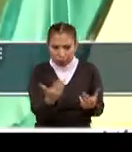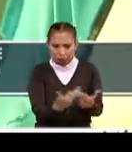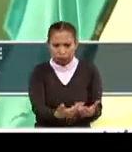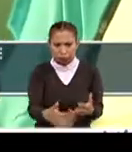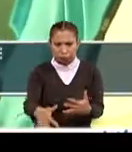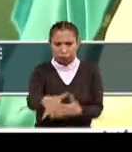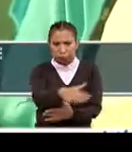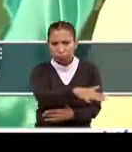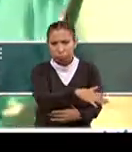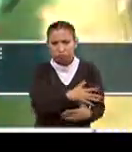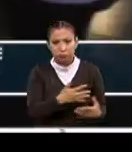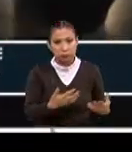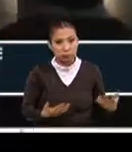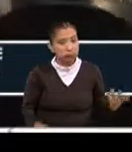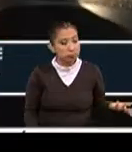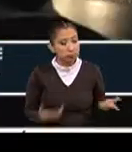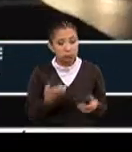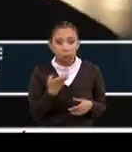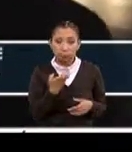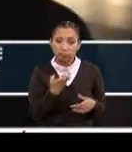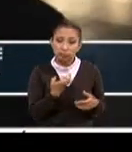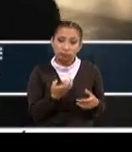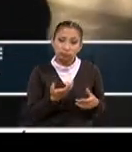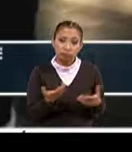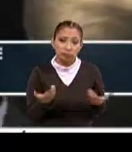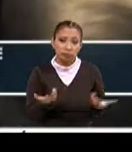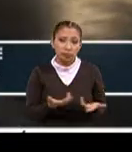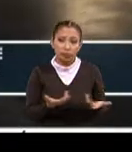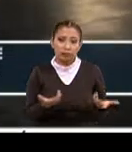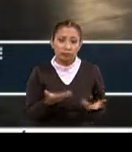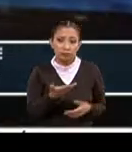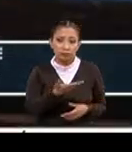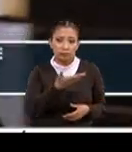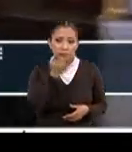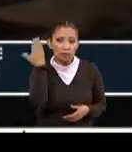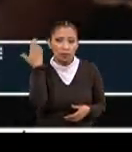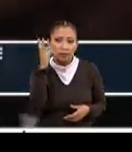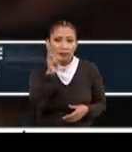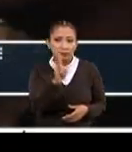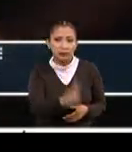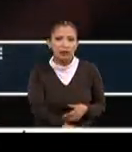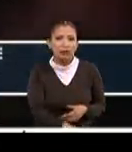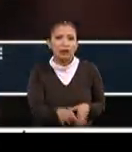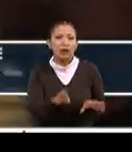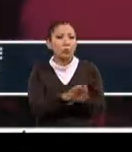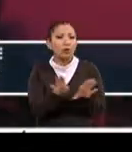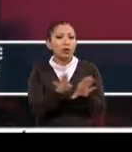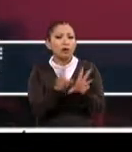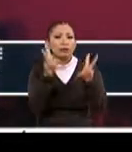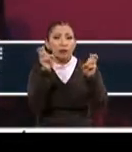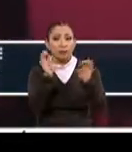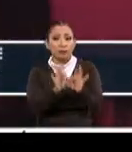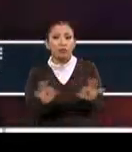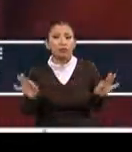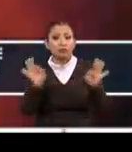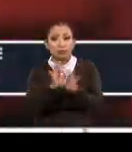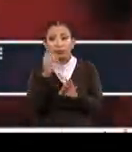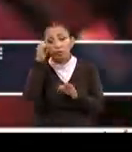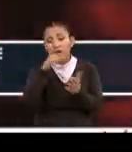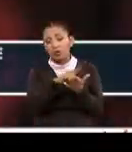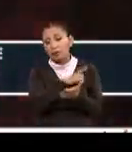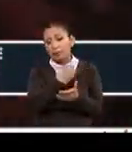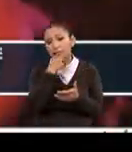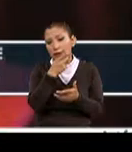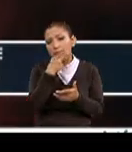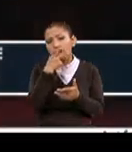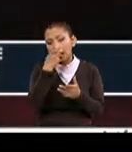y eso pues hace, pues no sé, de esta realidad un tema primordial. O sea, creo que todos tenemos que